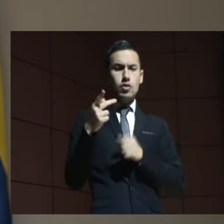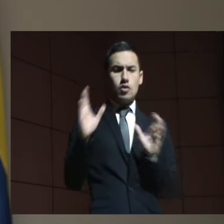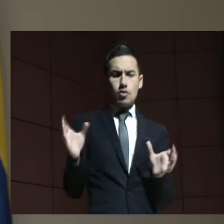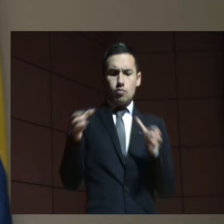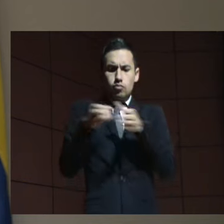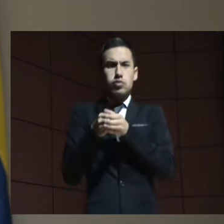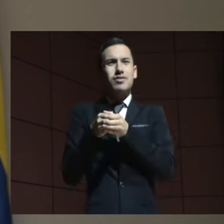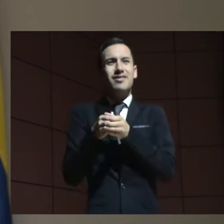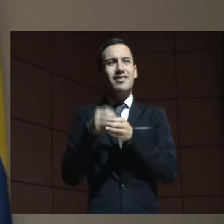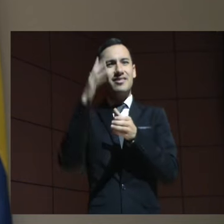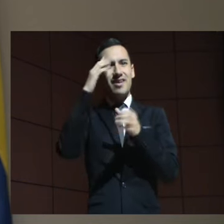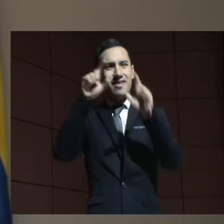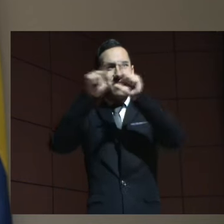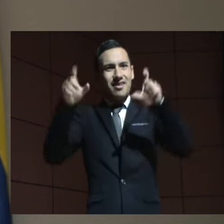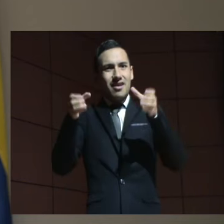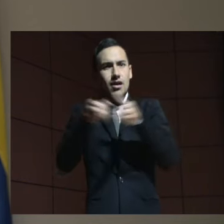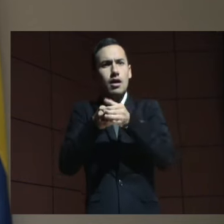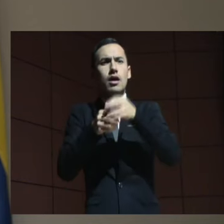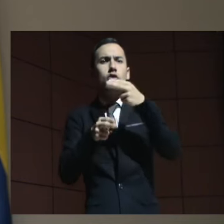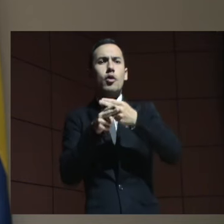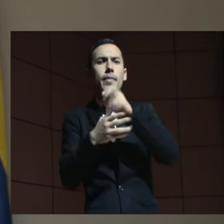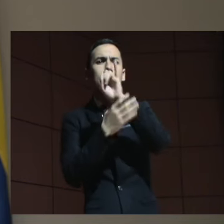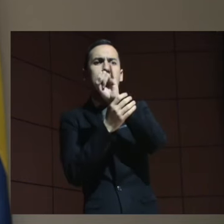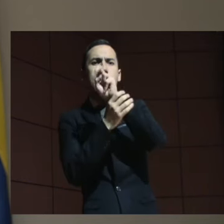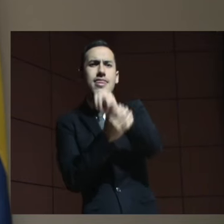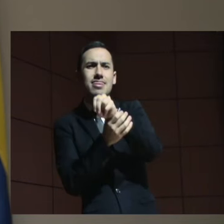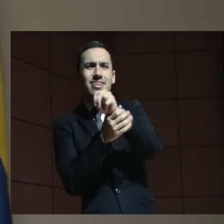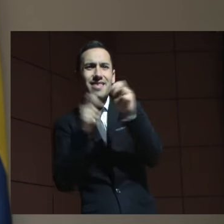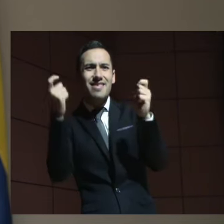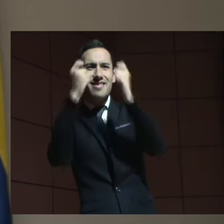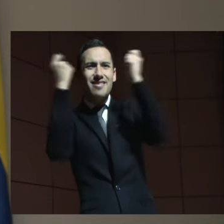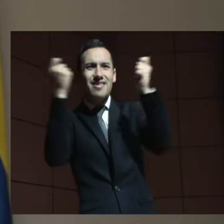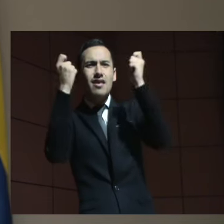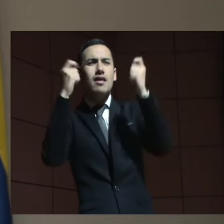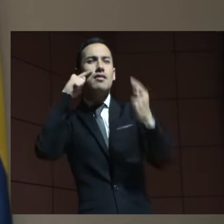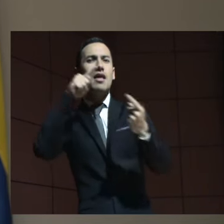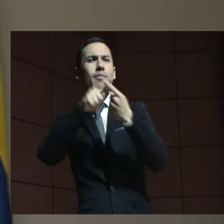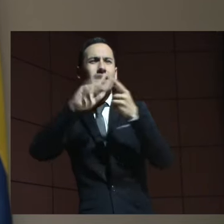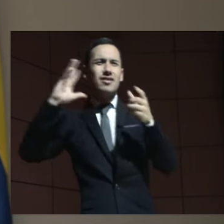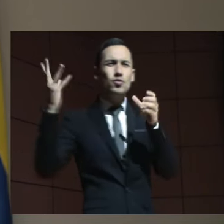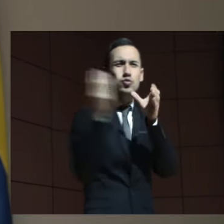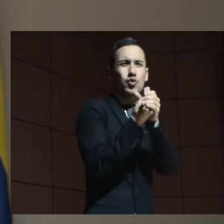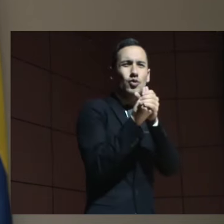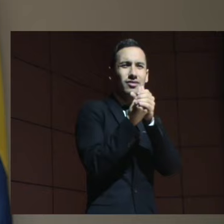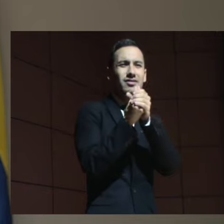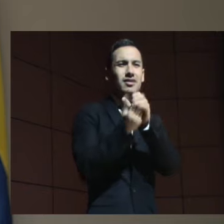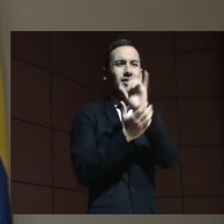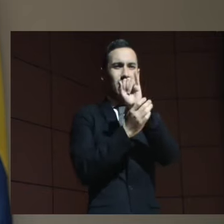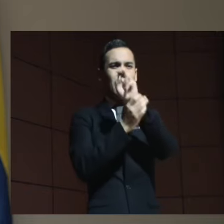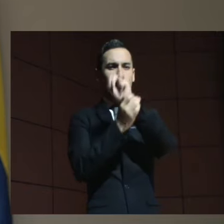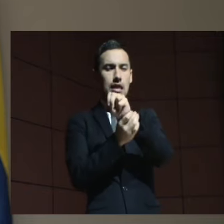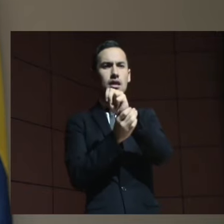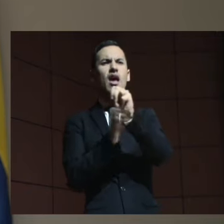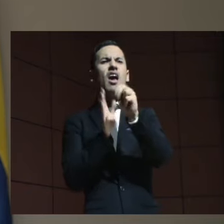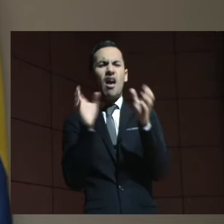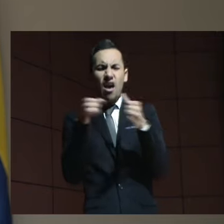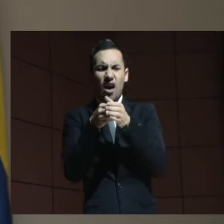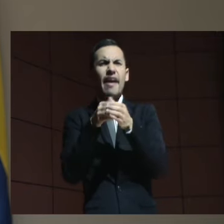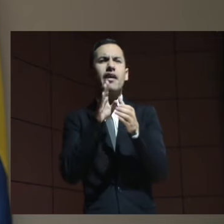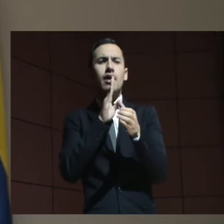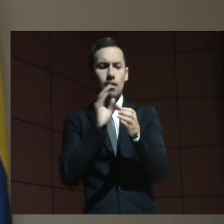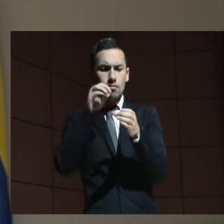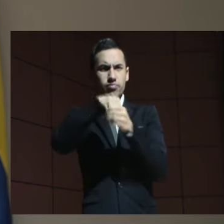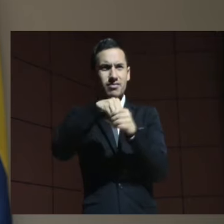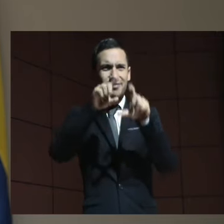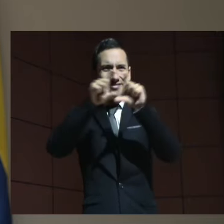Justicia, se conformó la bancada IN, la bancada incluyente, inclusiva, en donde